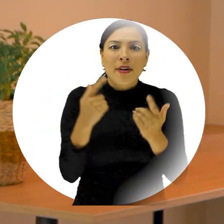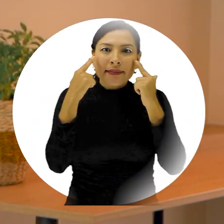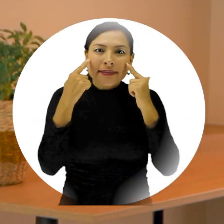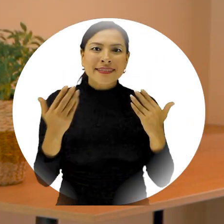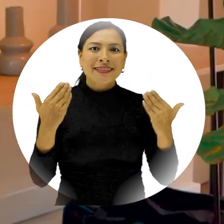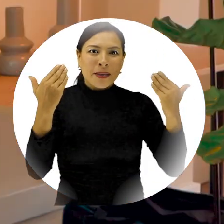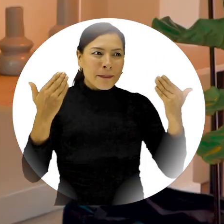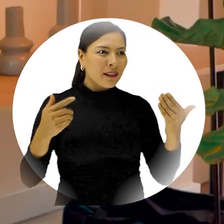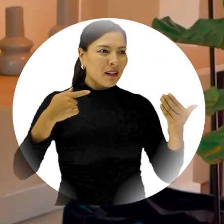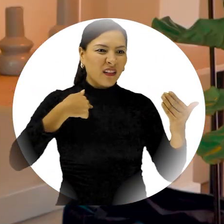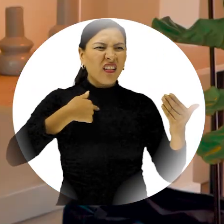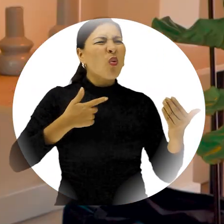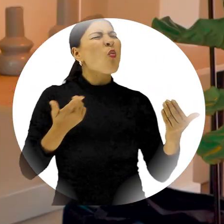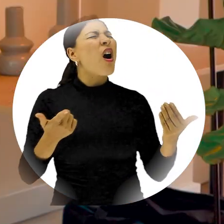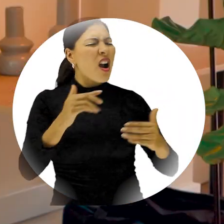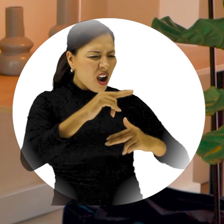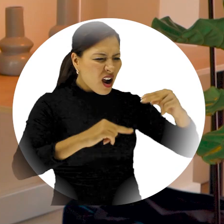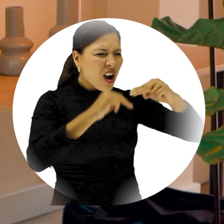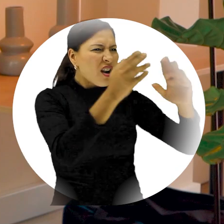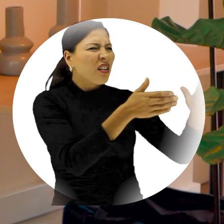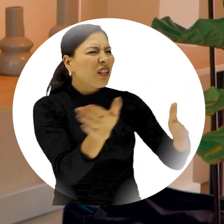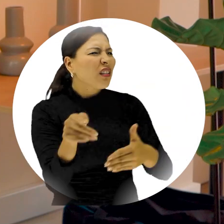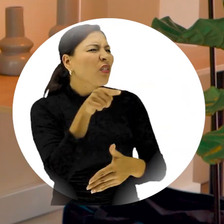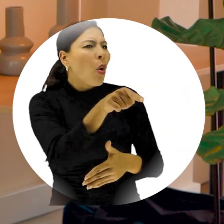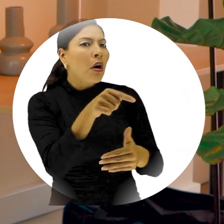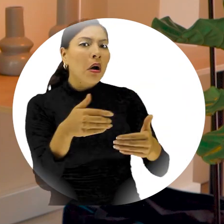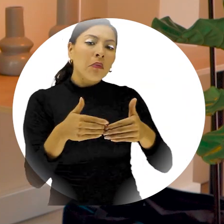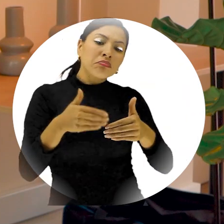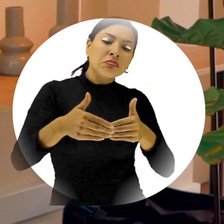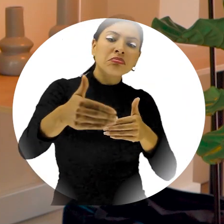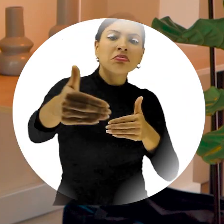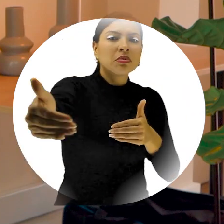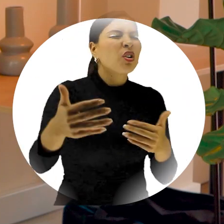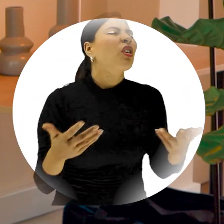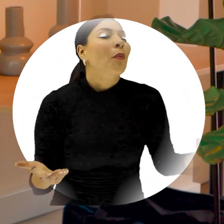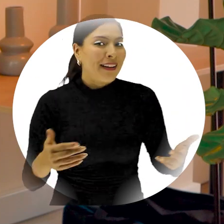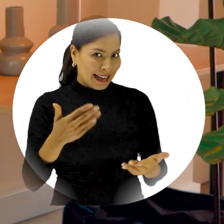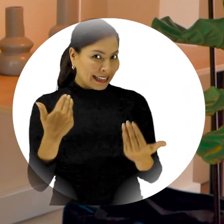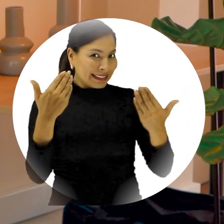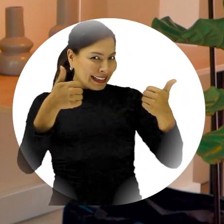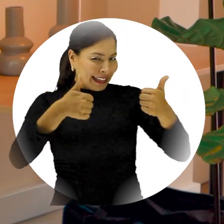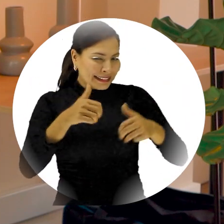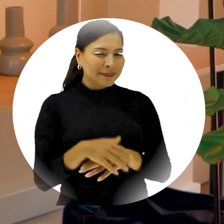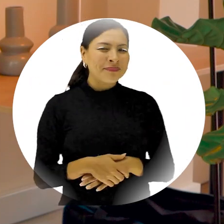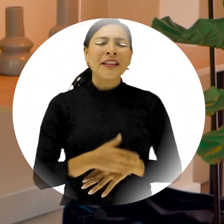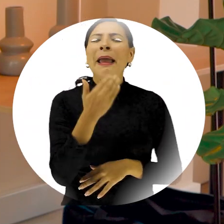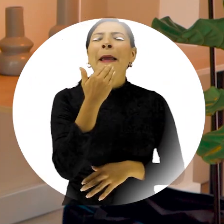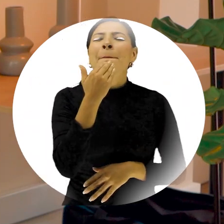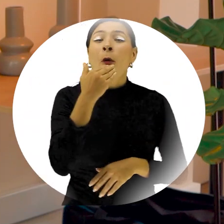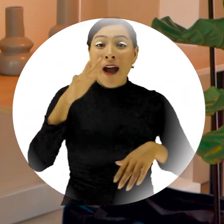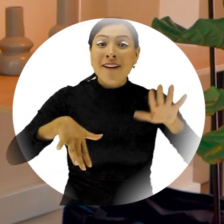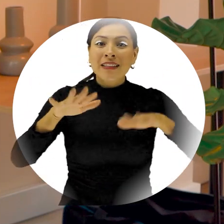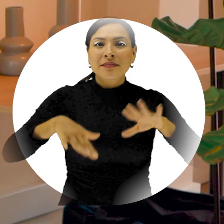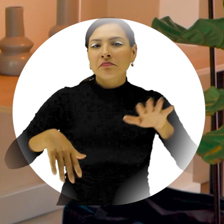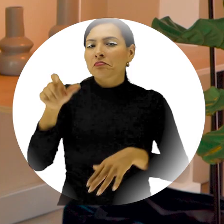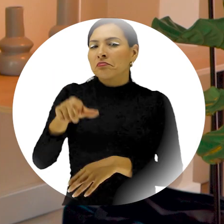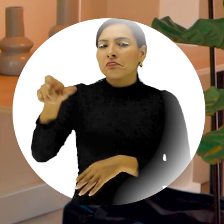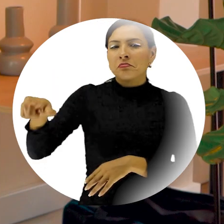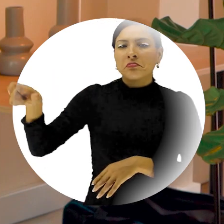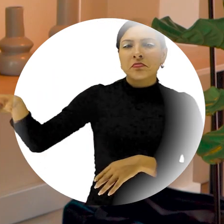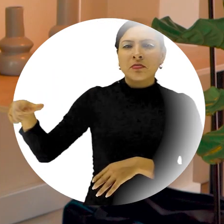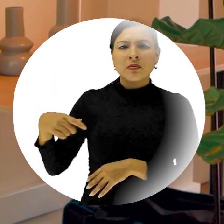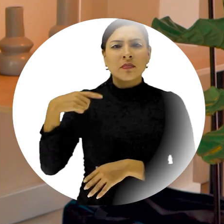mediano y largo plazo. Le ha pasado a personas que compran, digamos, una casa o un apartamento y después van a decir, ah, por aquí lo siento va a pasar el metro,